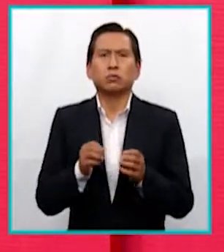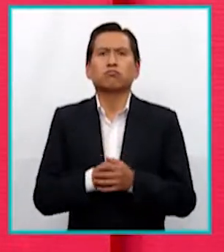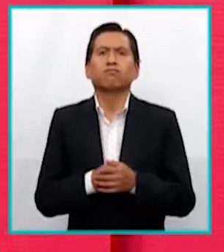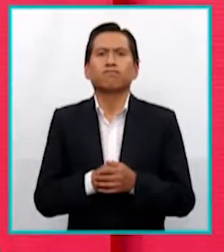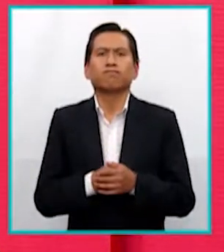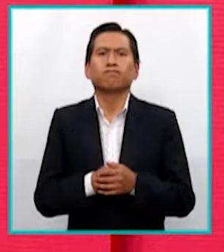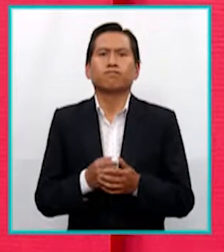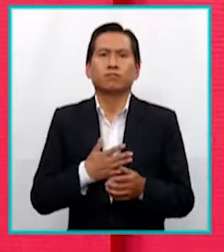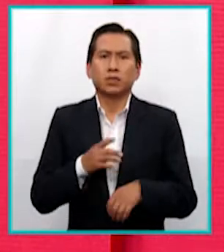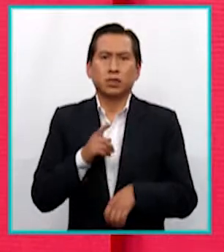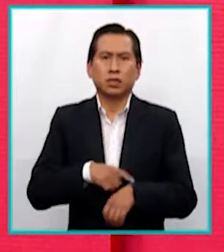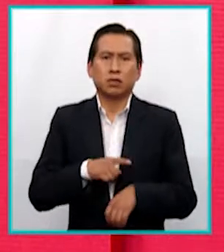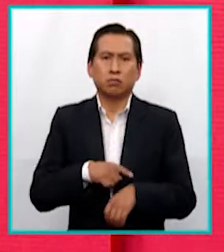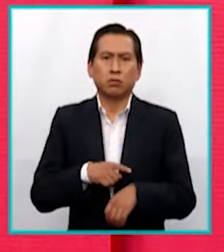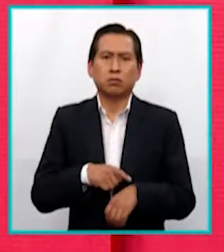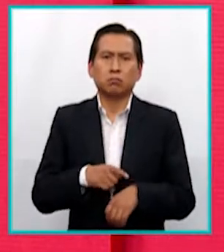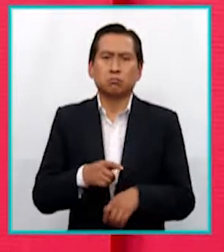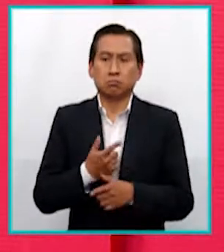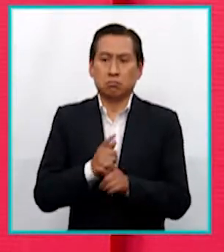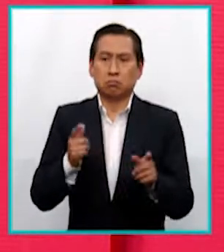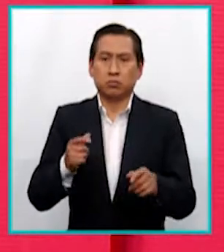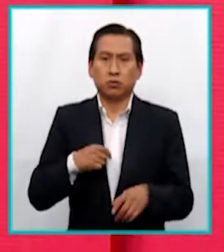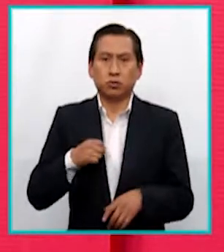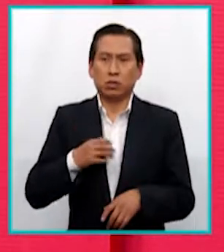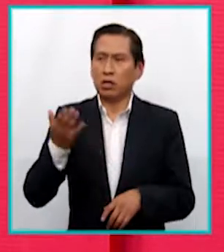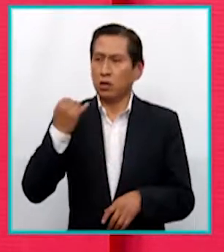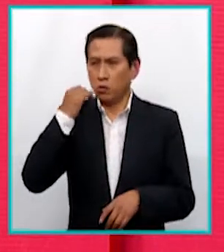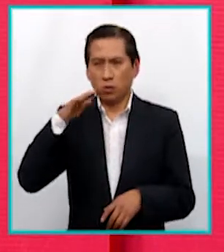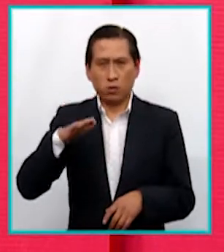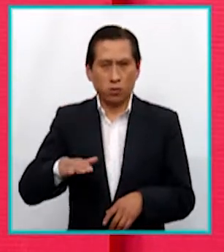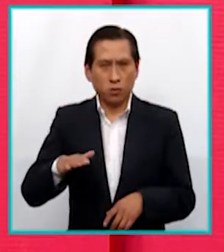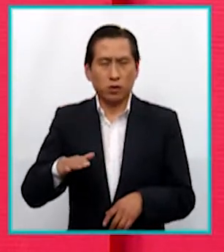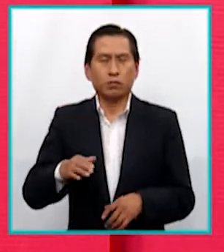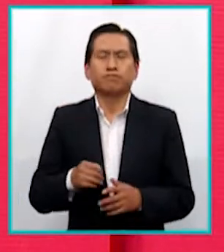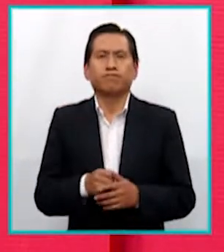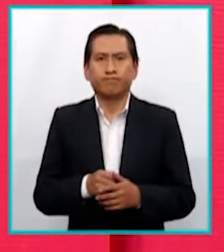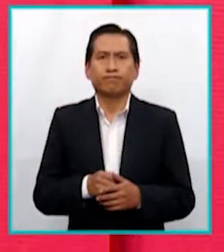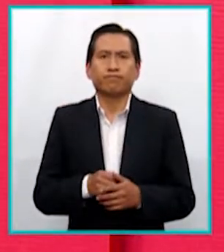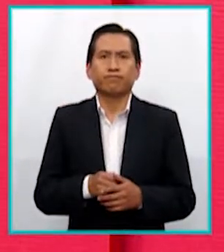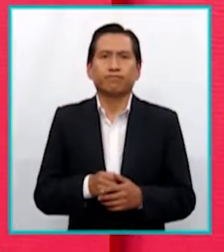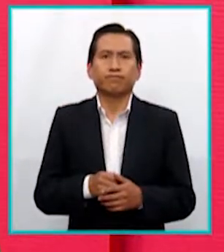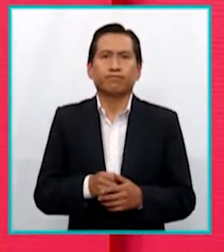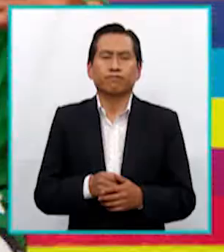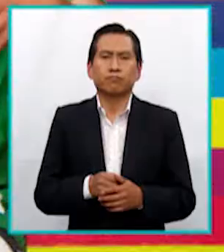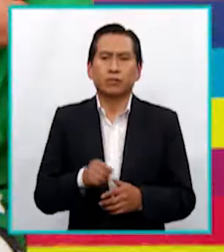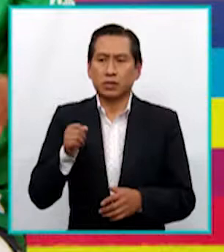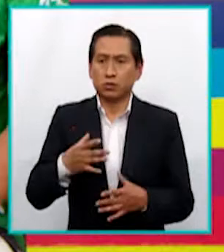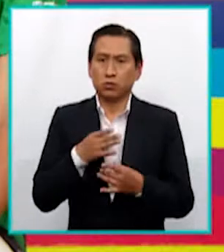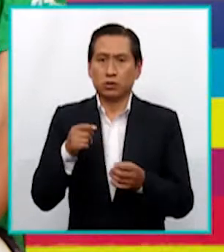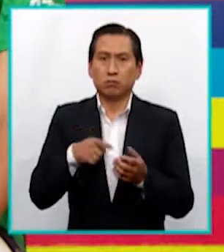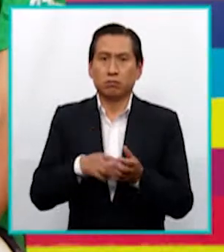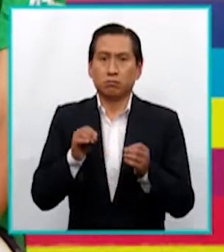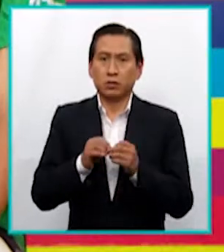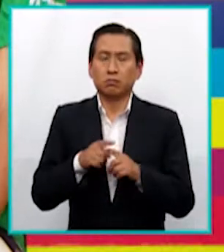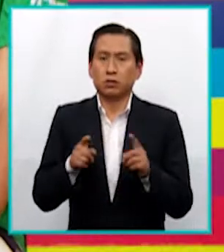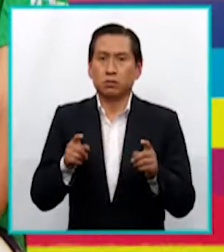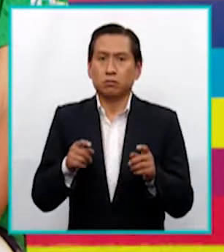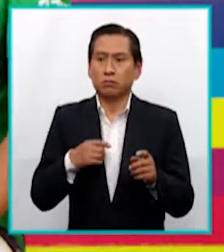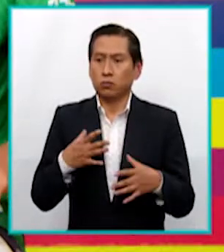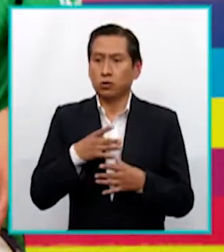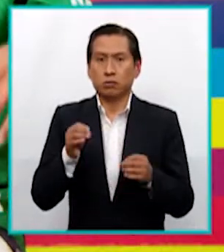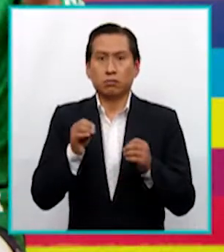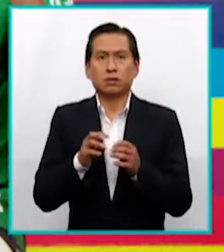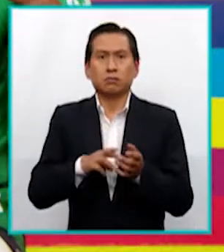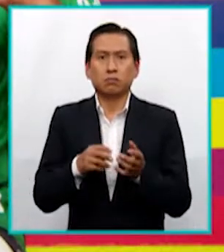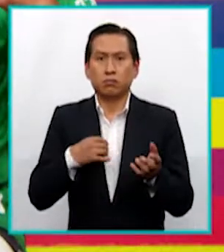en mis ratos de ocio, uh-huh. Cuando era niño, digamos, sí me gustaba salir todo, pero lo que me gustaba